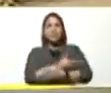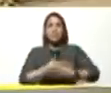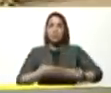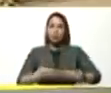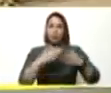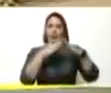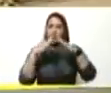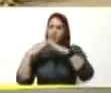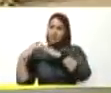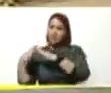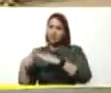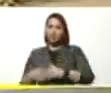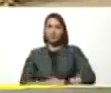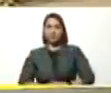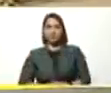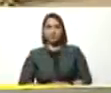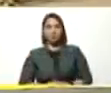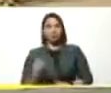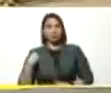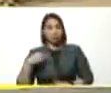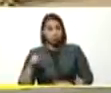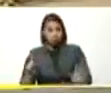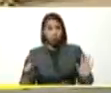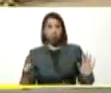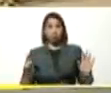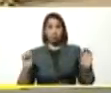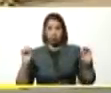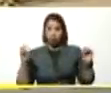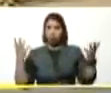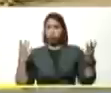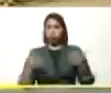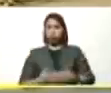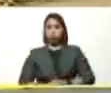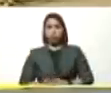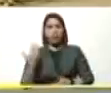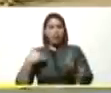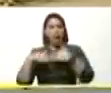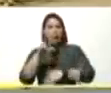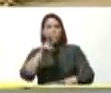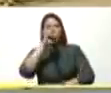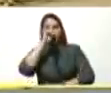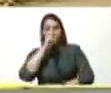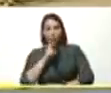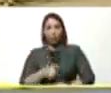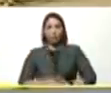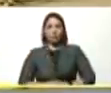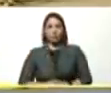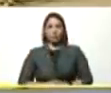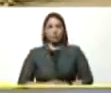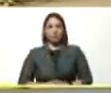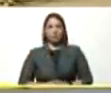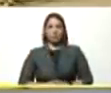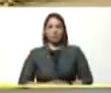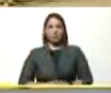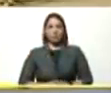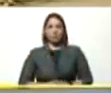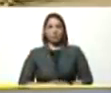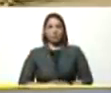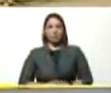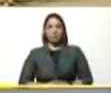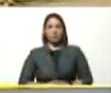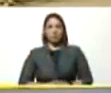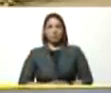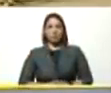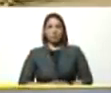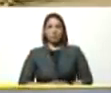viviendas. Y tuvimos la dicha hace 2 años, general Villarruel,